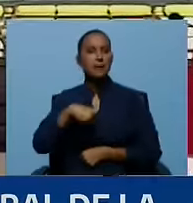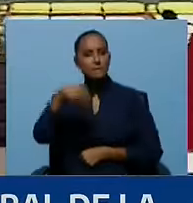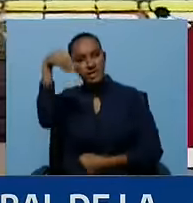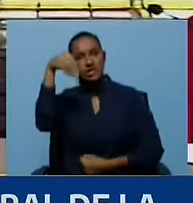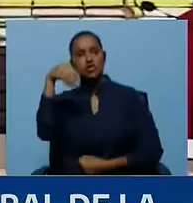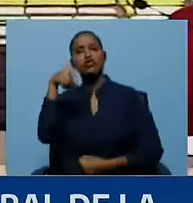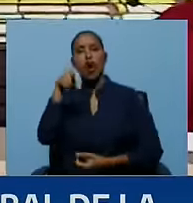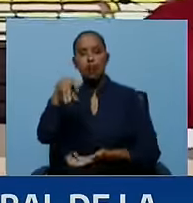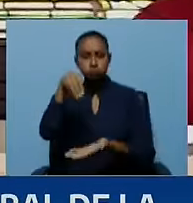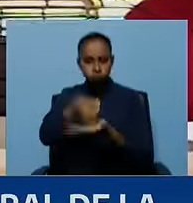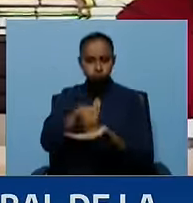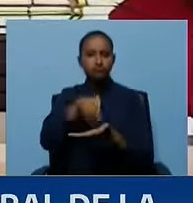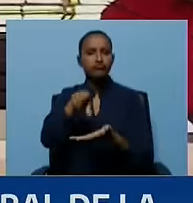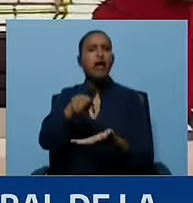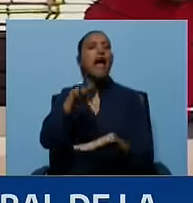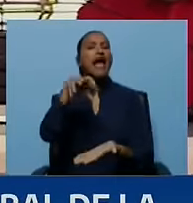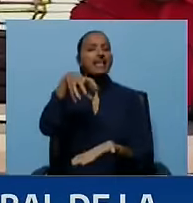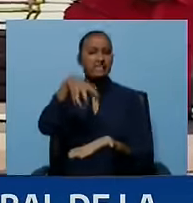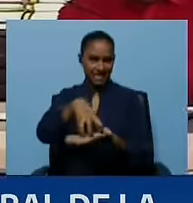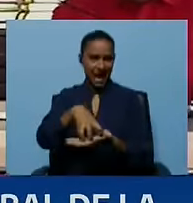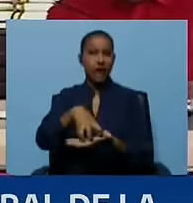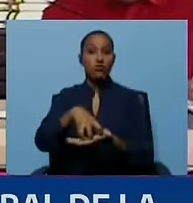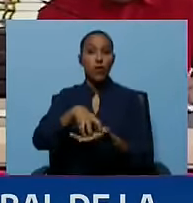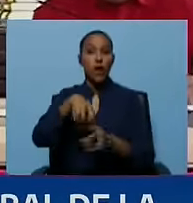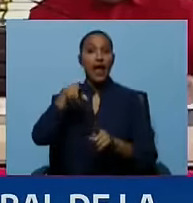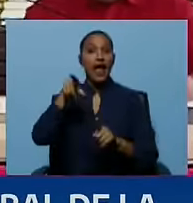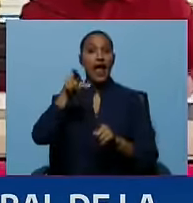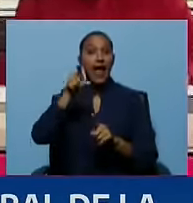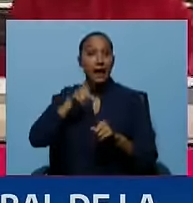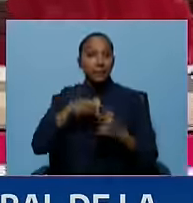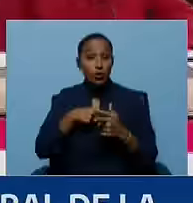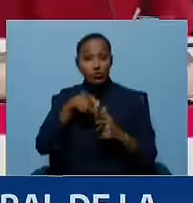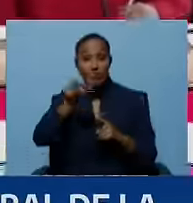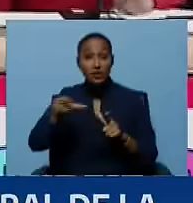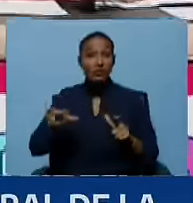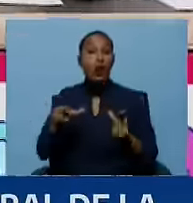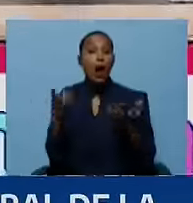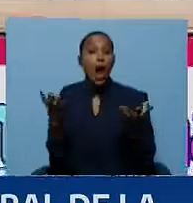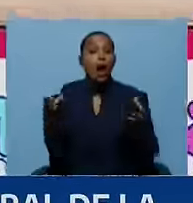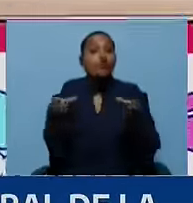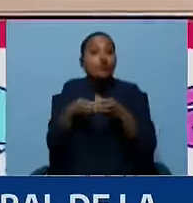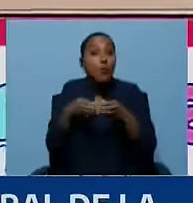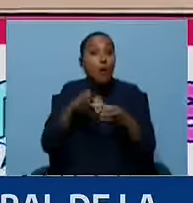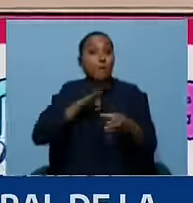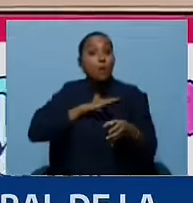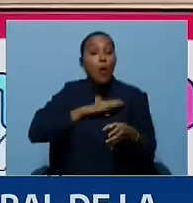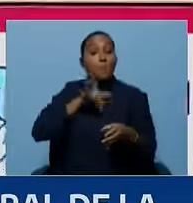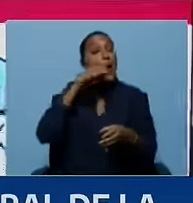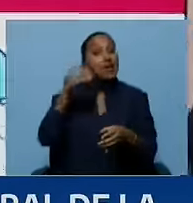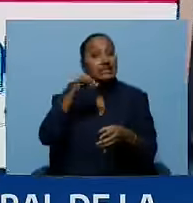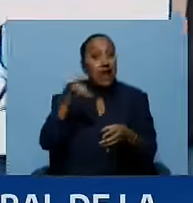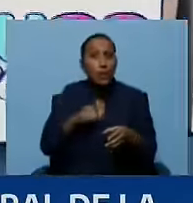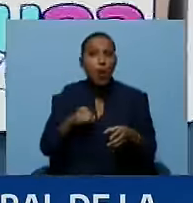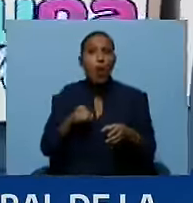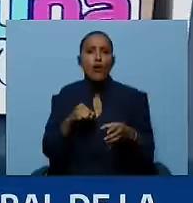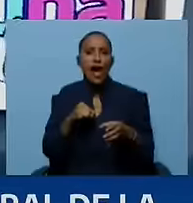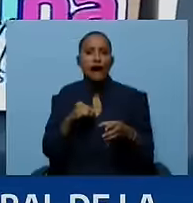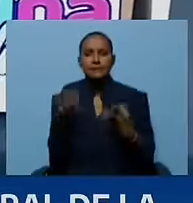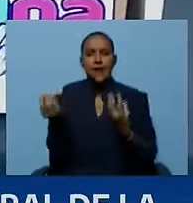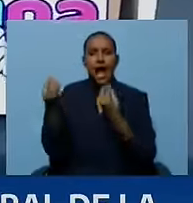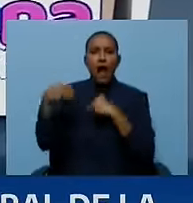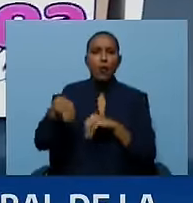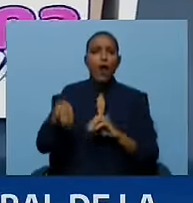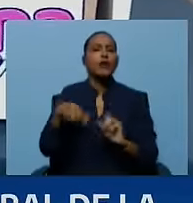Se impuso la traición y los traidores y las oligarquías escribieron y deformaron la historia.